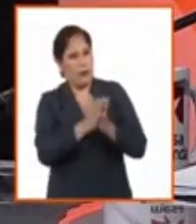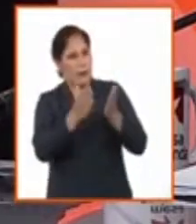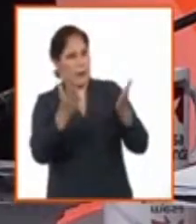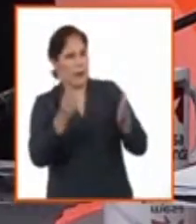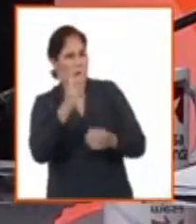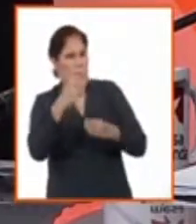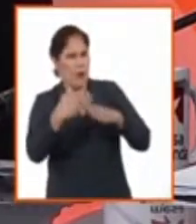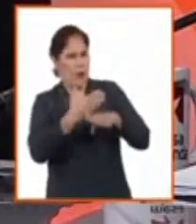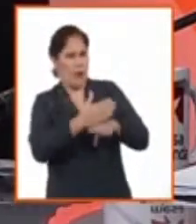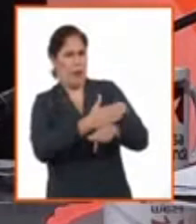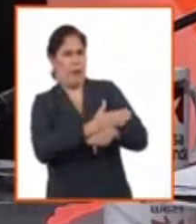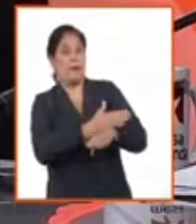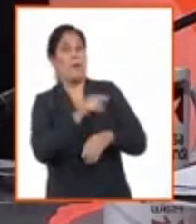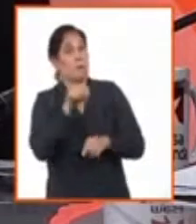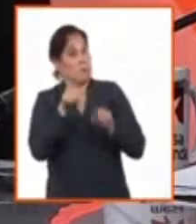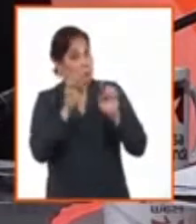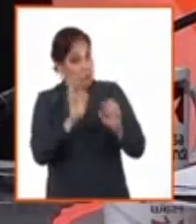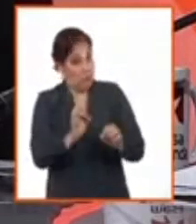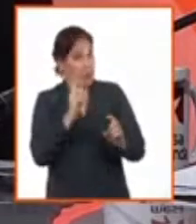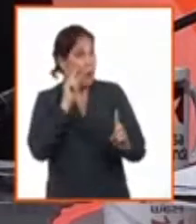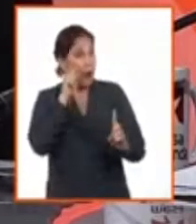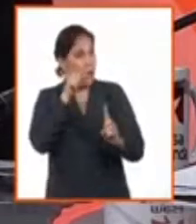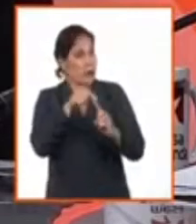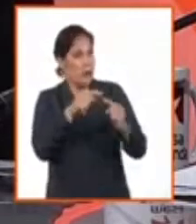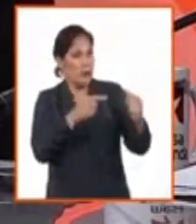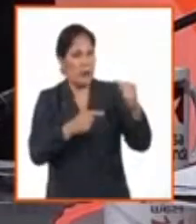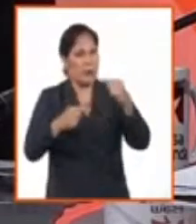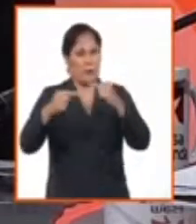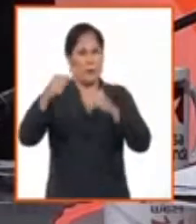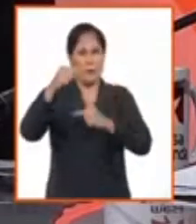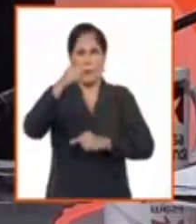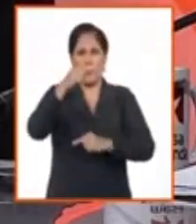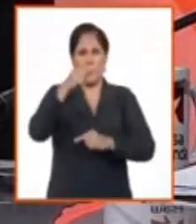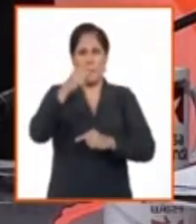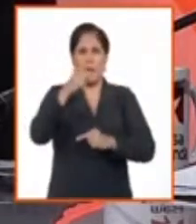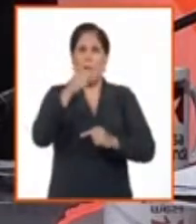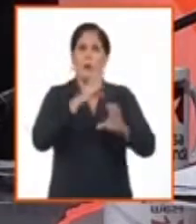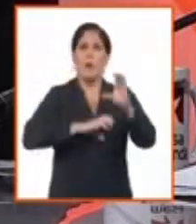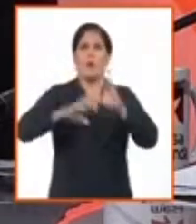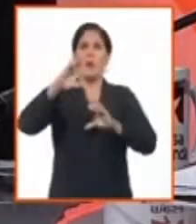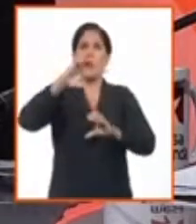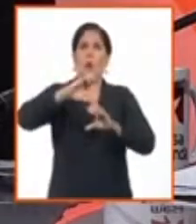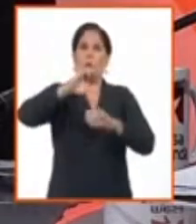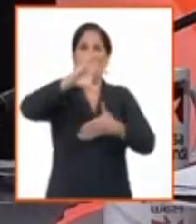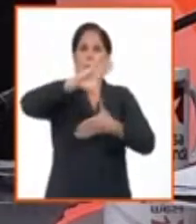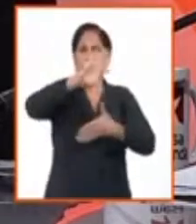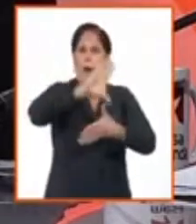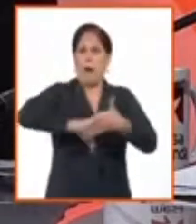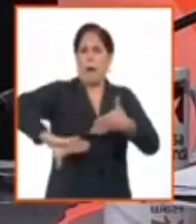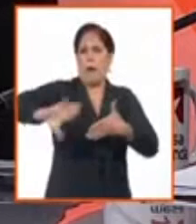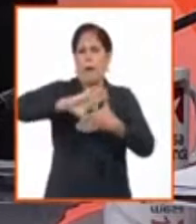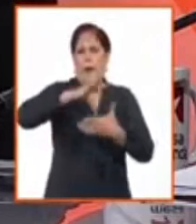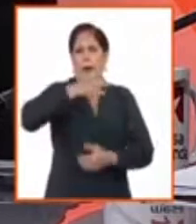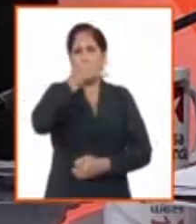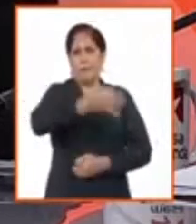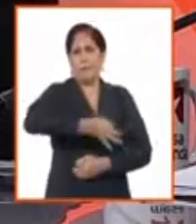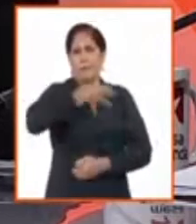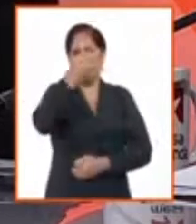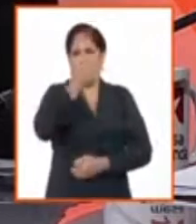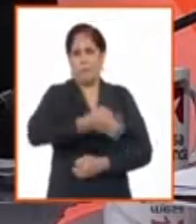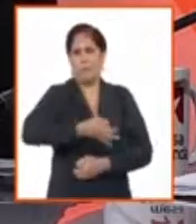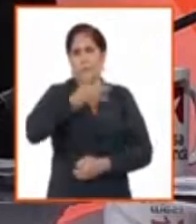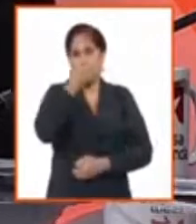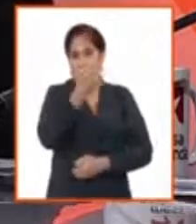de días ha tenido como protagonista esencial como elemento clave de los discursos de buena parte